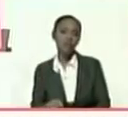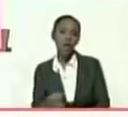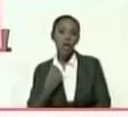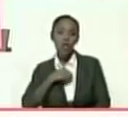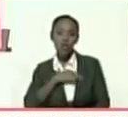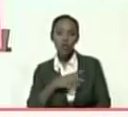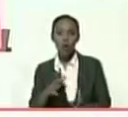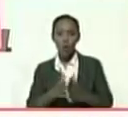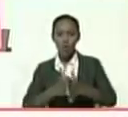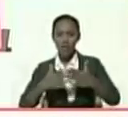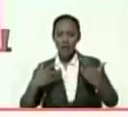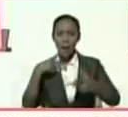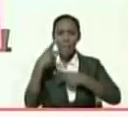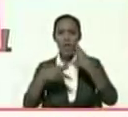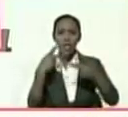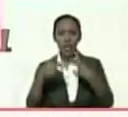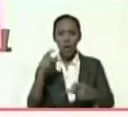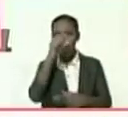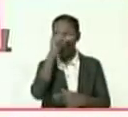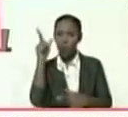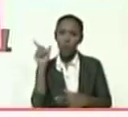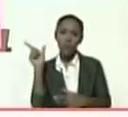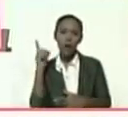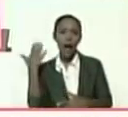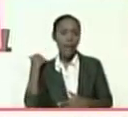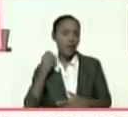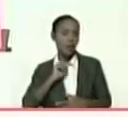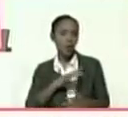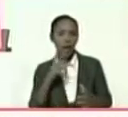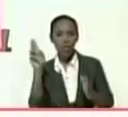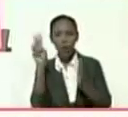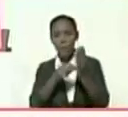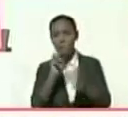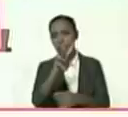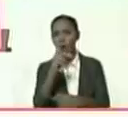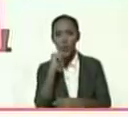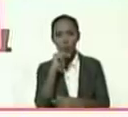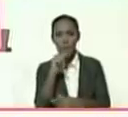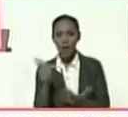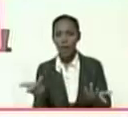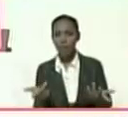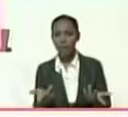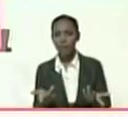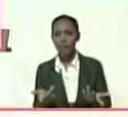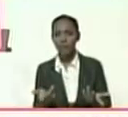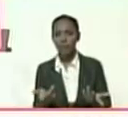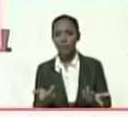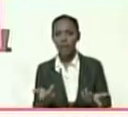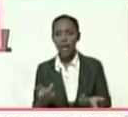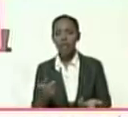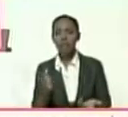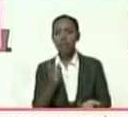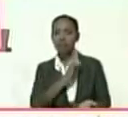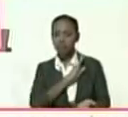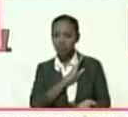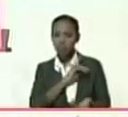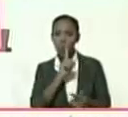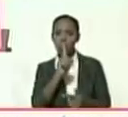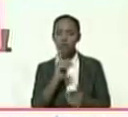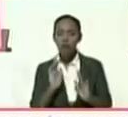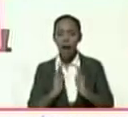que es el Partido Socialista Unido de Venezuela, que no teníamos en el 2002. No teníamos. Tenemos una